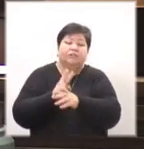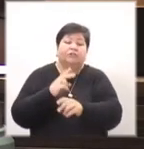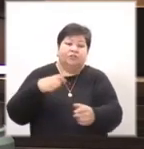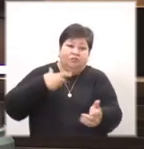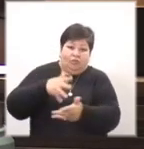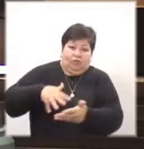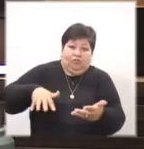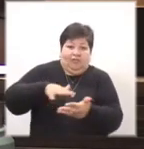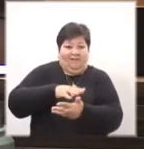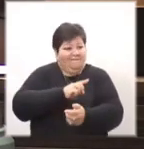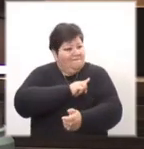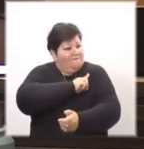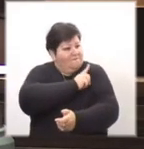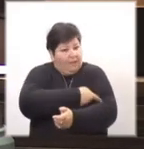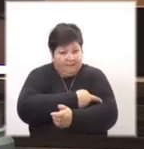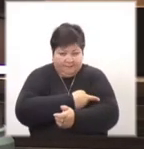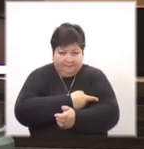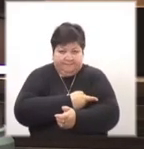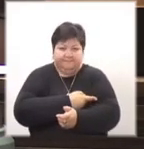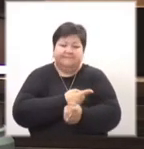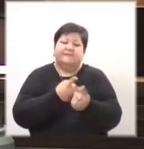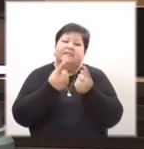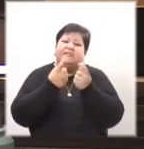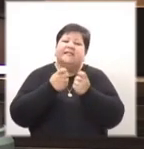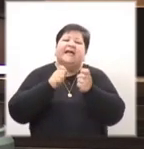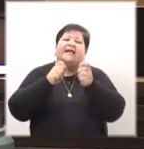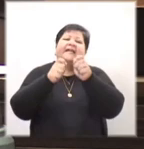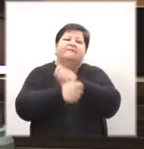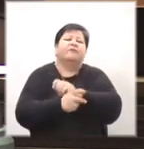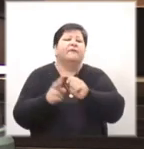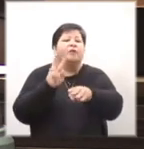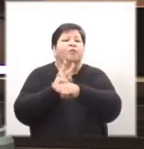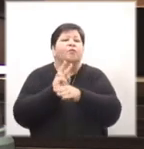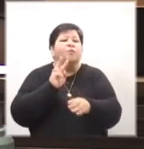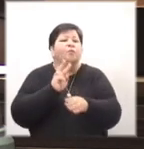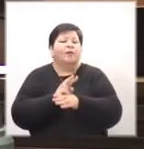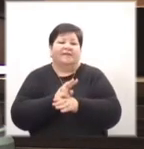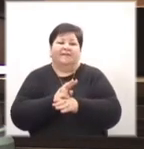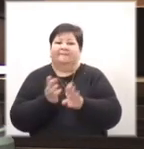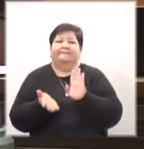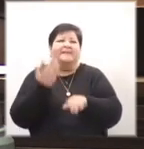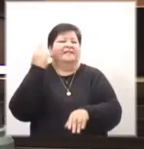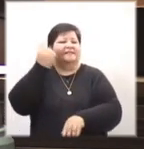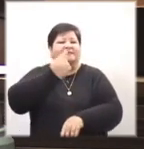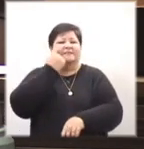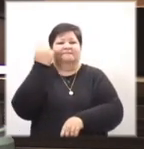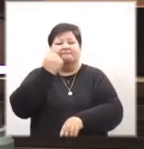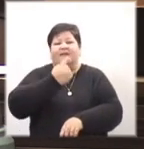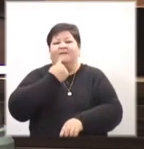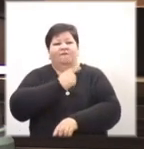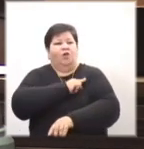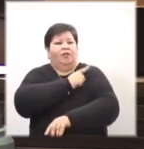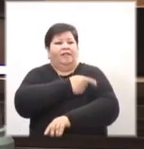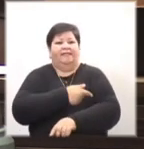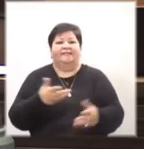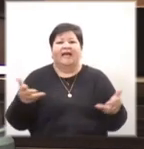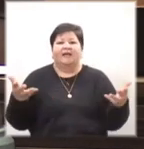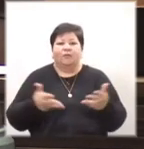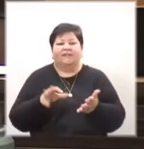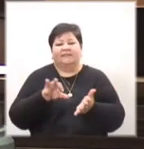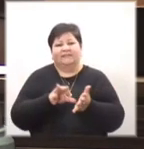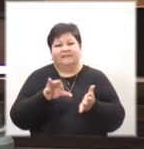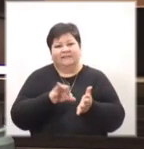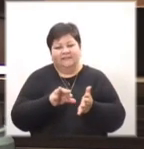es imprescindible avanzar en una reforma que cuide las principales fortalezas del sistema actual y que garantice